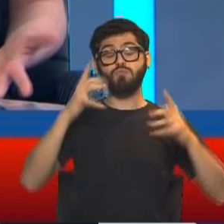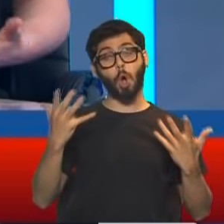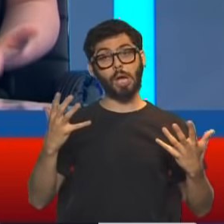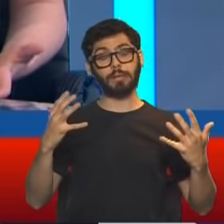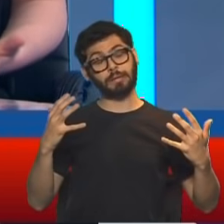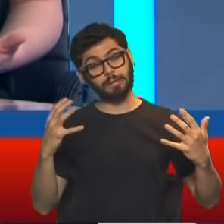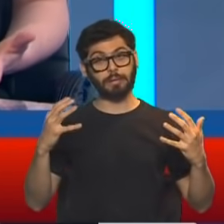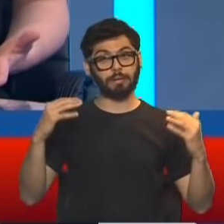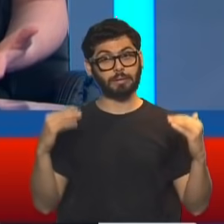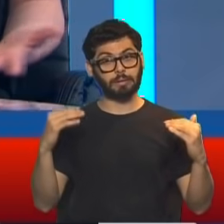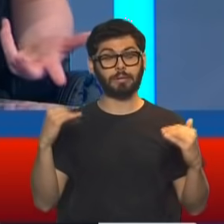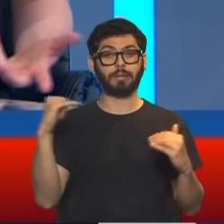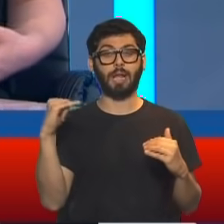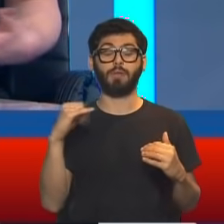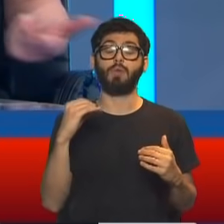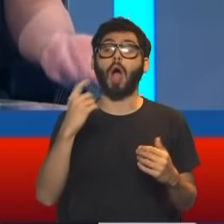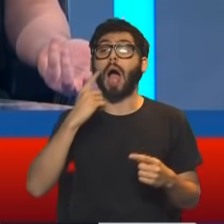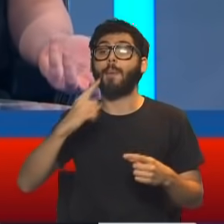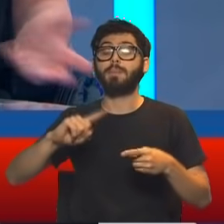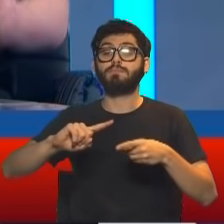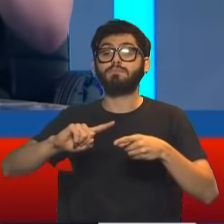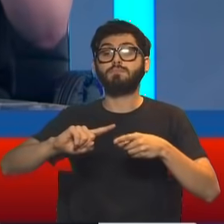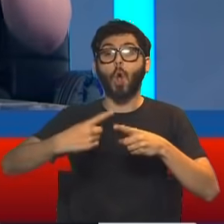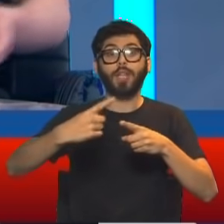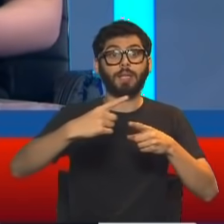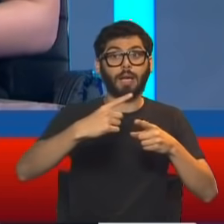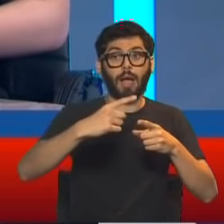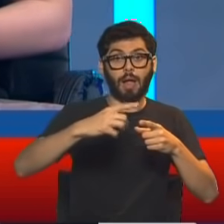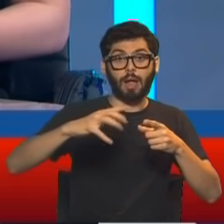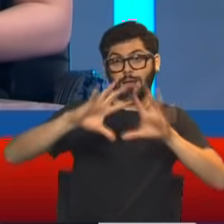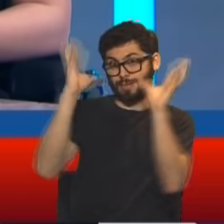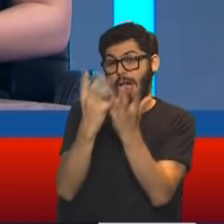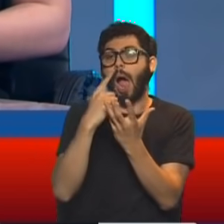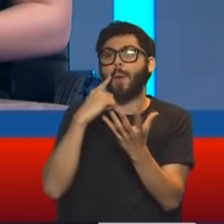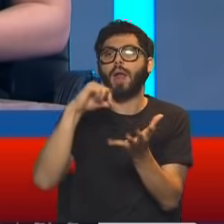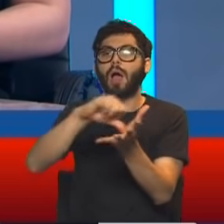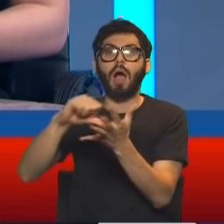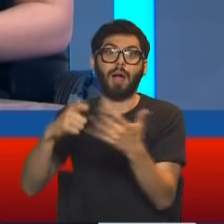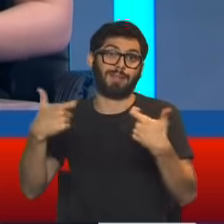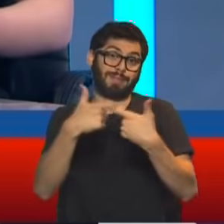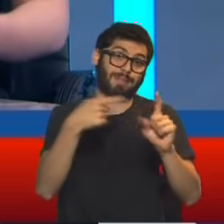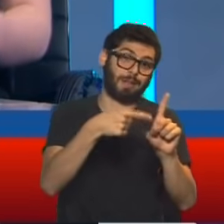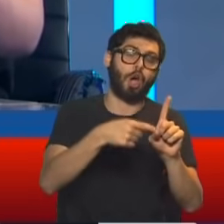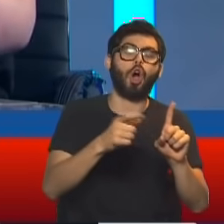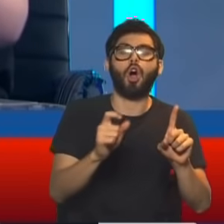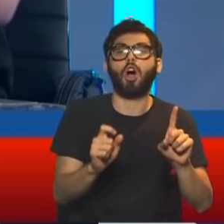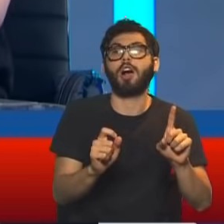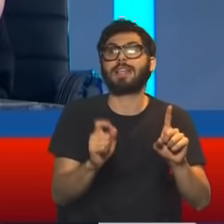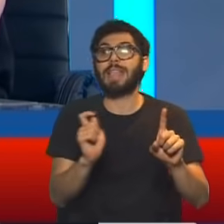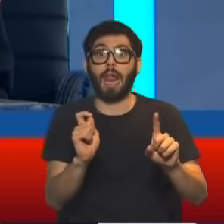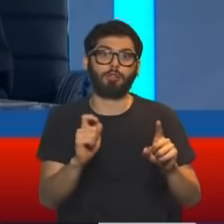mirar cuáles son, de manera, en términos geopolíticos, los aliados y los enemigos, si querés, de la economista búlgara. Por un